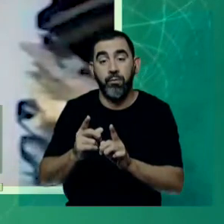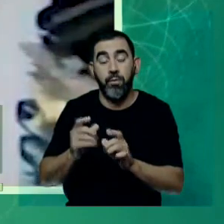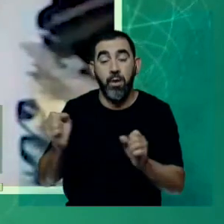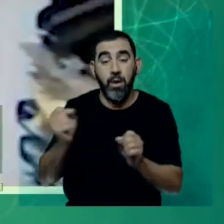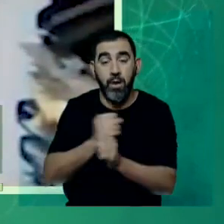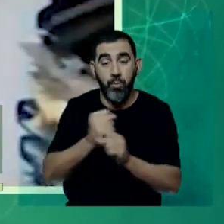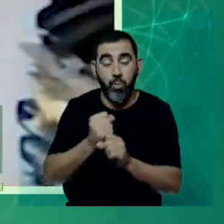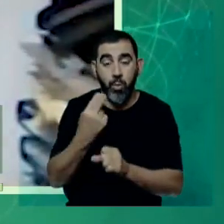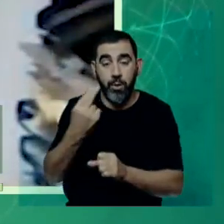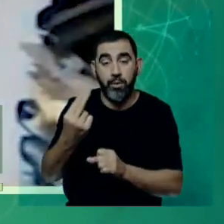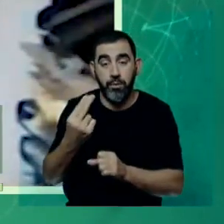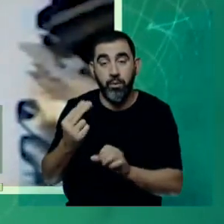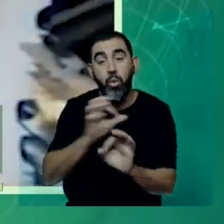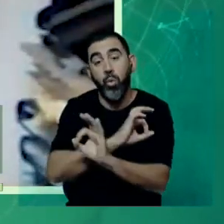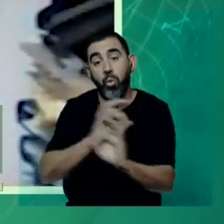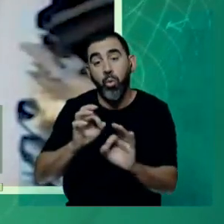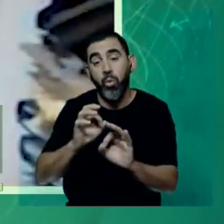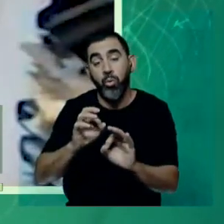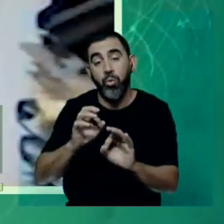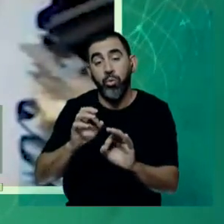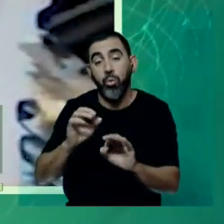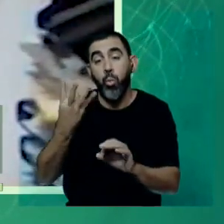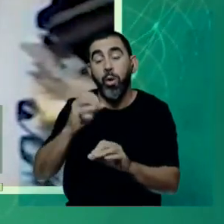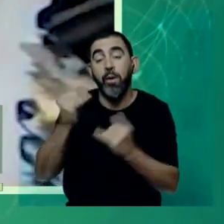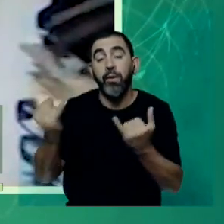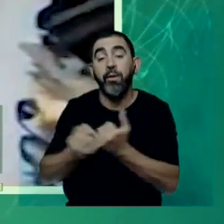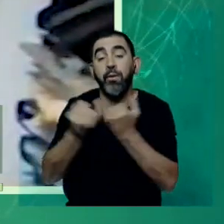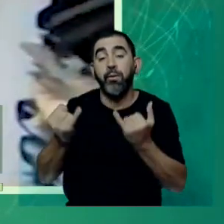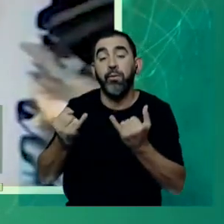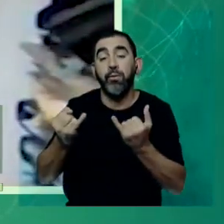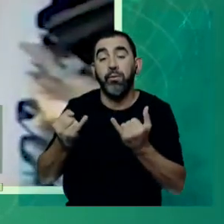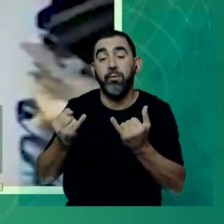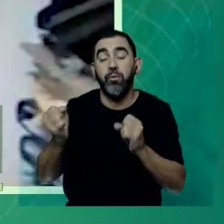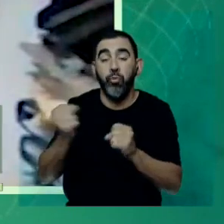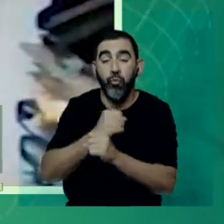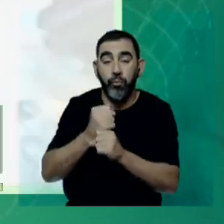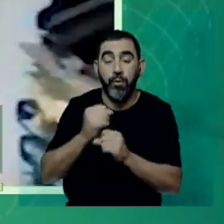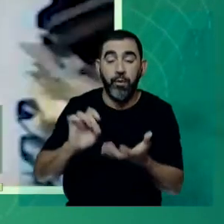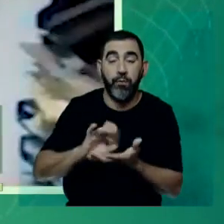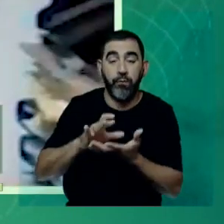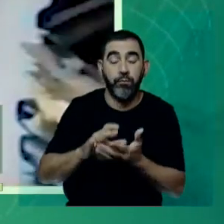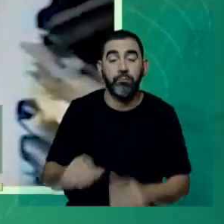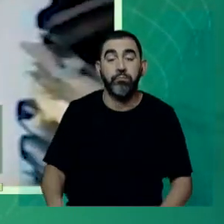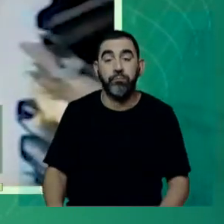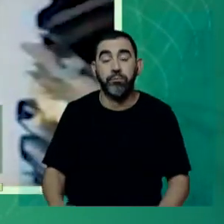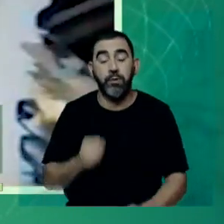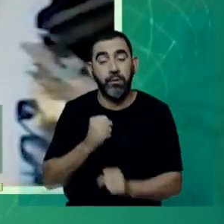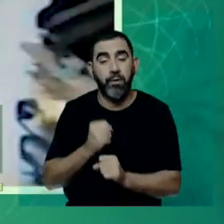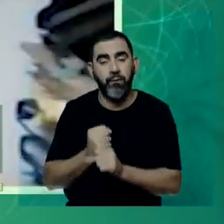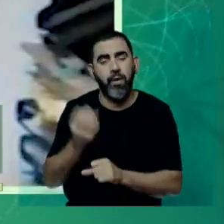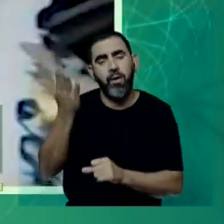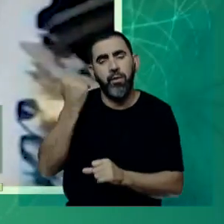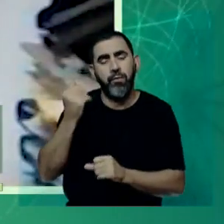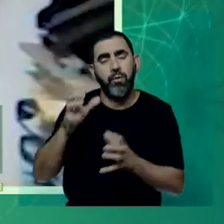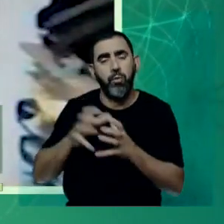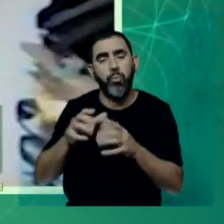dar la anuencia o en su defecto, pasado los 40 días, queda firme la destitución, ¿no? Se desempeñaba en la